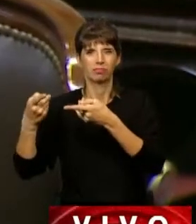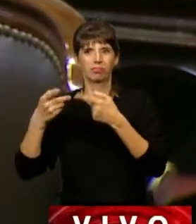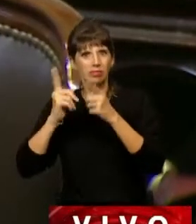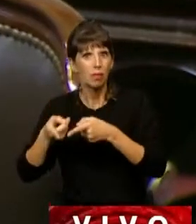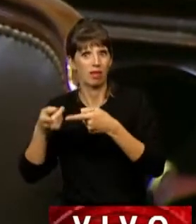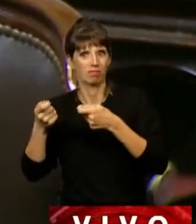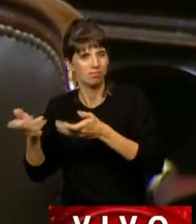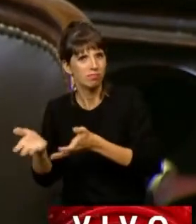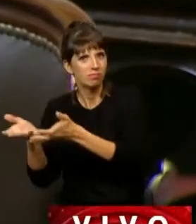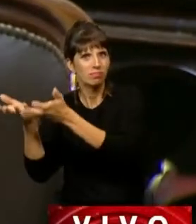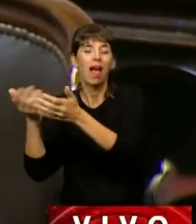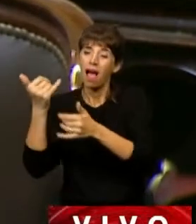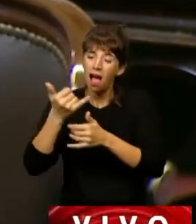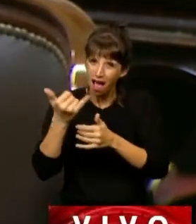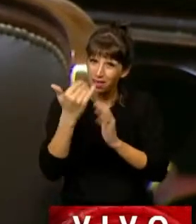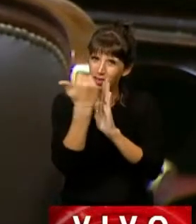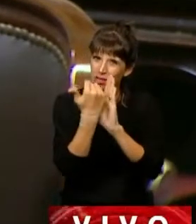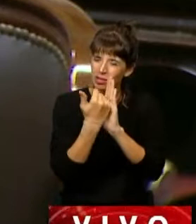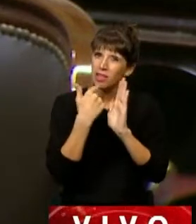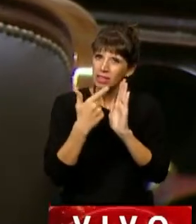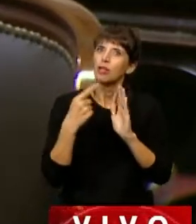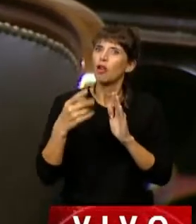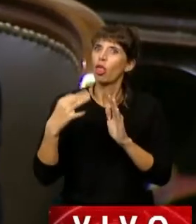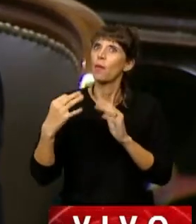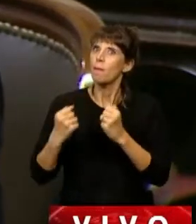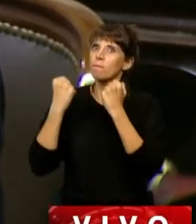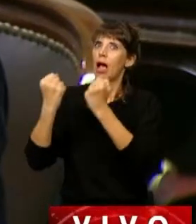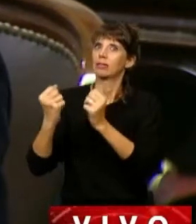manifestado, creemos que tiene que fortalecerse.